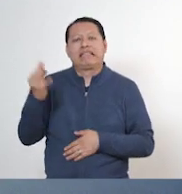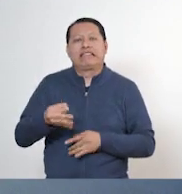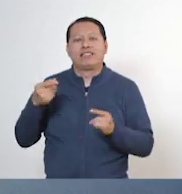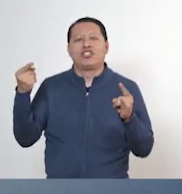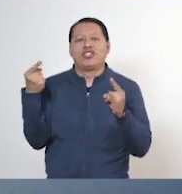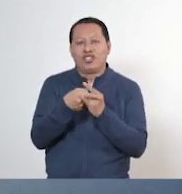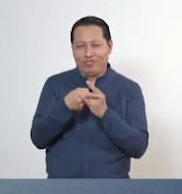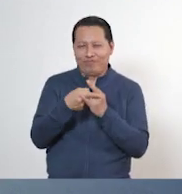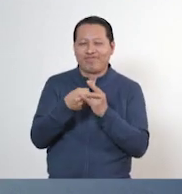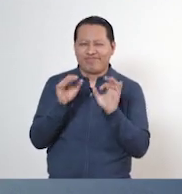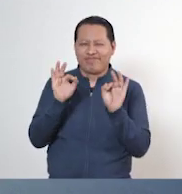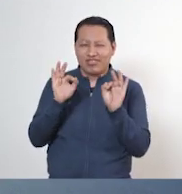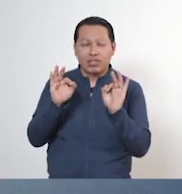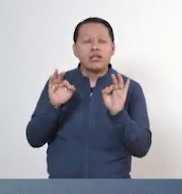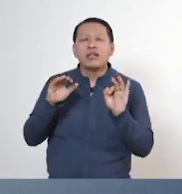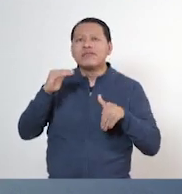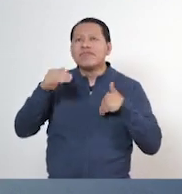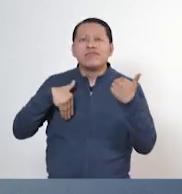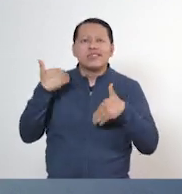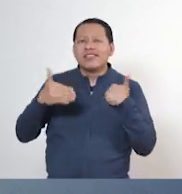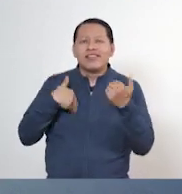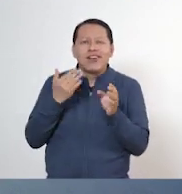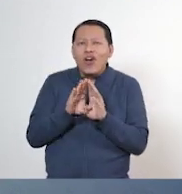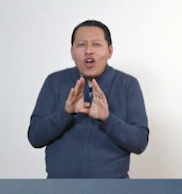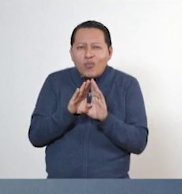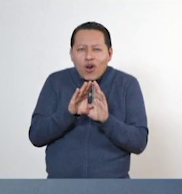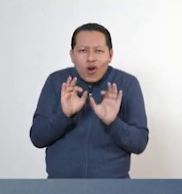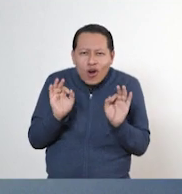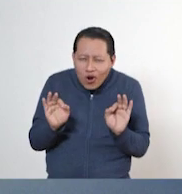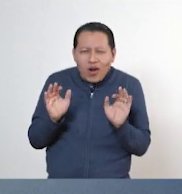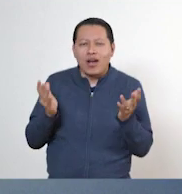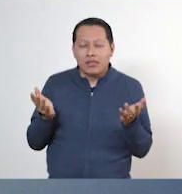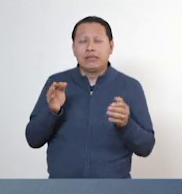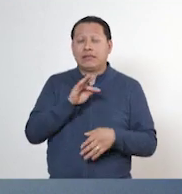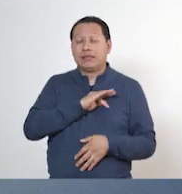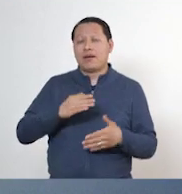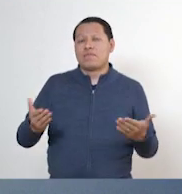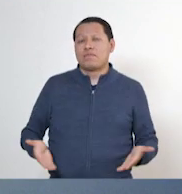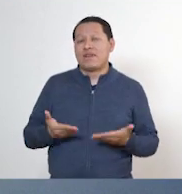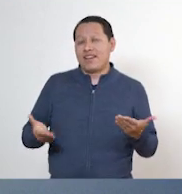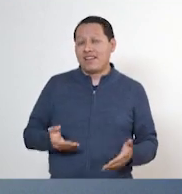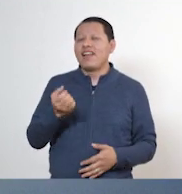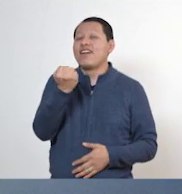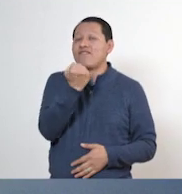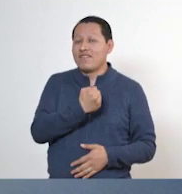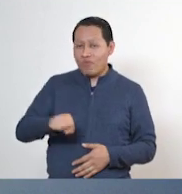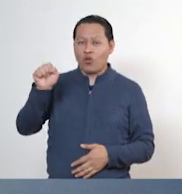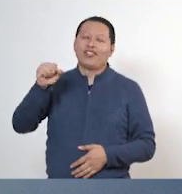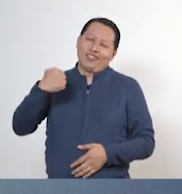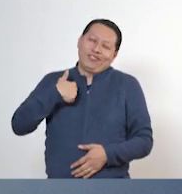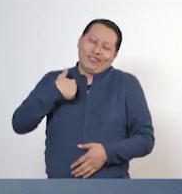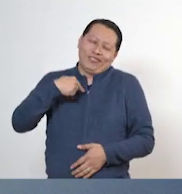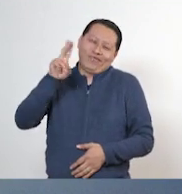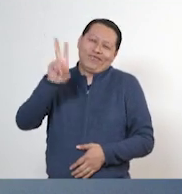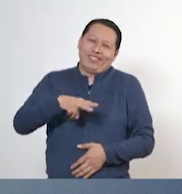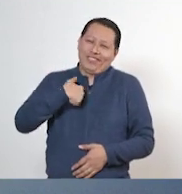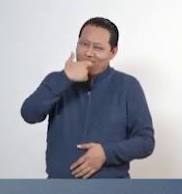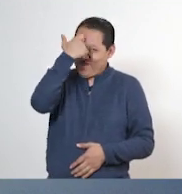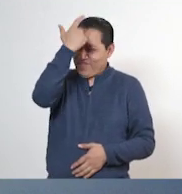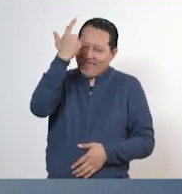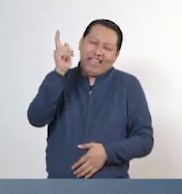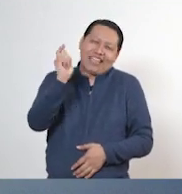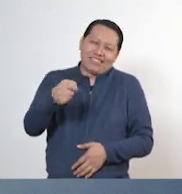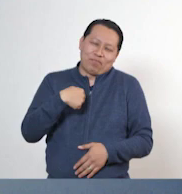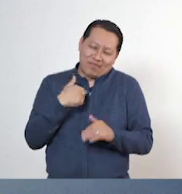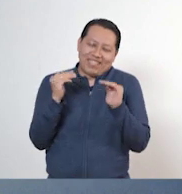¡Gol! ¡Gol! ¿Cómo vamos a celebrar el gol, Coral? Ah, sí, sí, sí. Eso, para eso hay un baile muy famoso que yo inventé. O sea, es famoso solo